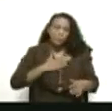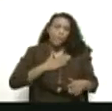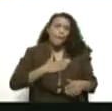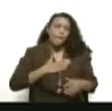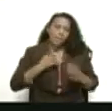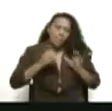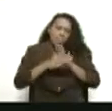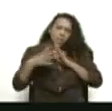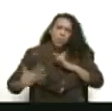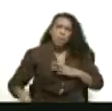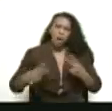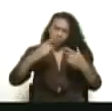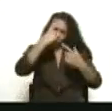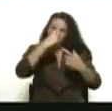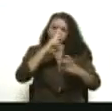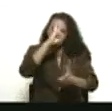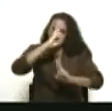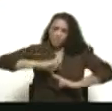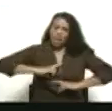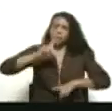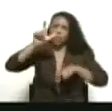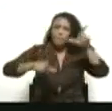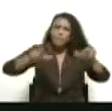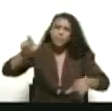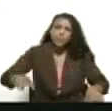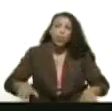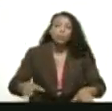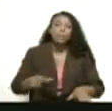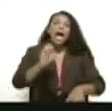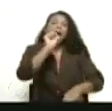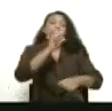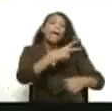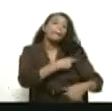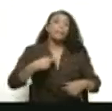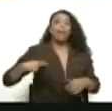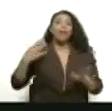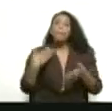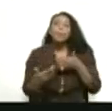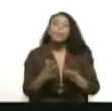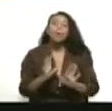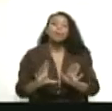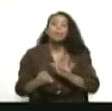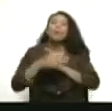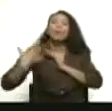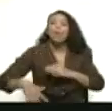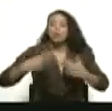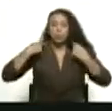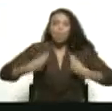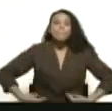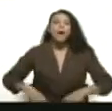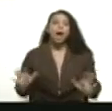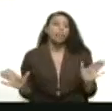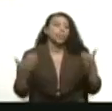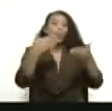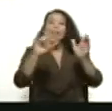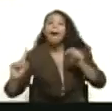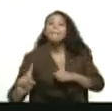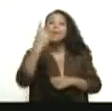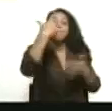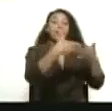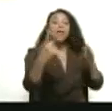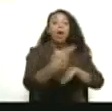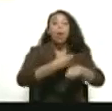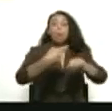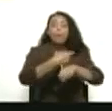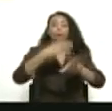los derechos humanos y el respeto profundo a los derechos humanos, que es la línea fundamental del Estado venezolano, es la línea fundamental del